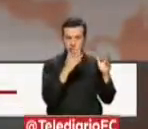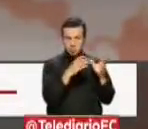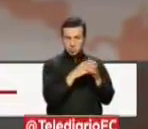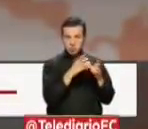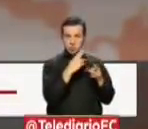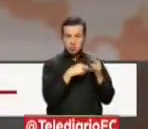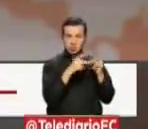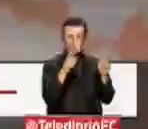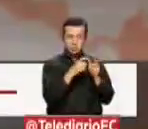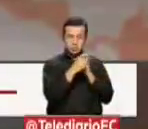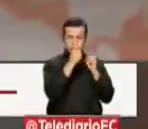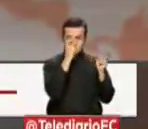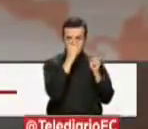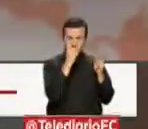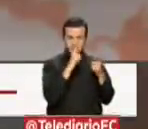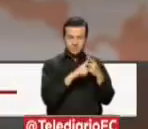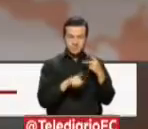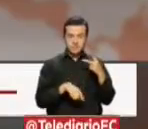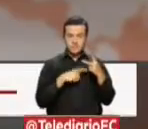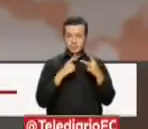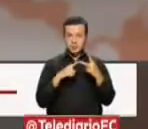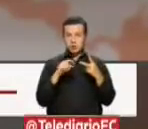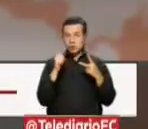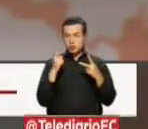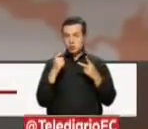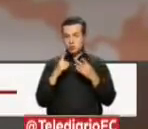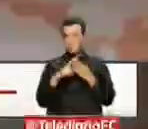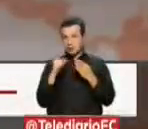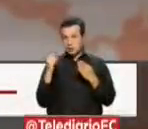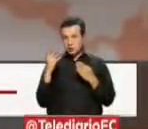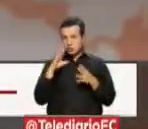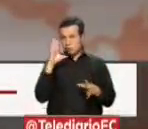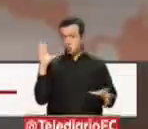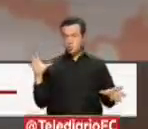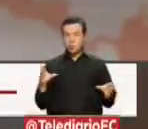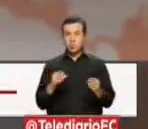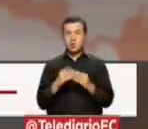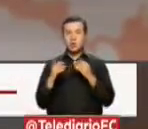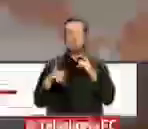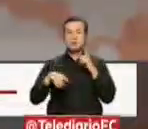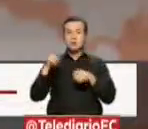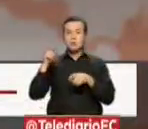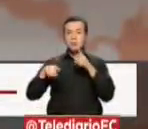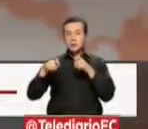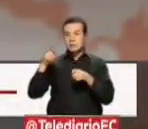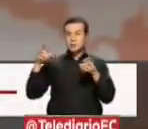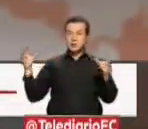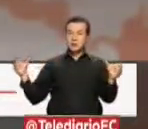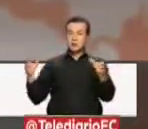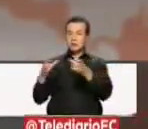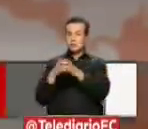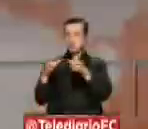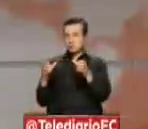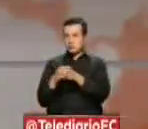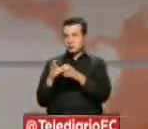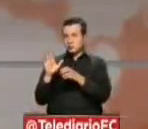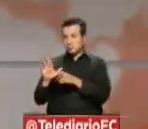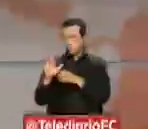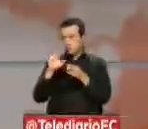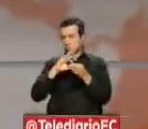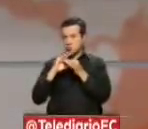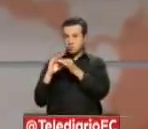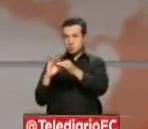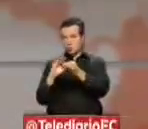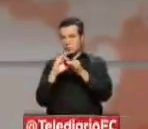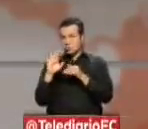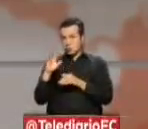Popular y Solidaria. Y en el sector no financiero tenemos a todas aquellas cooperativas y asociaciones que por su vínculo común